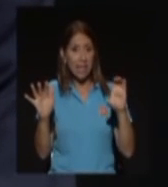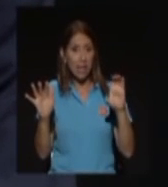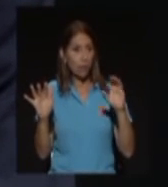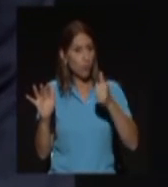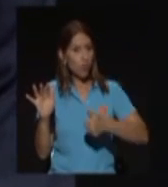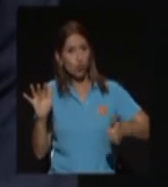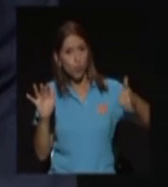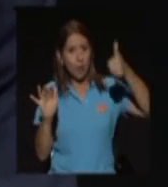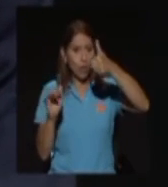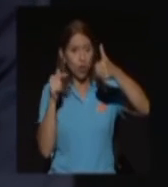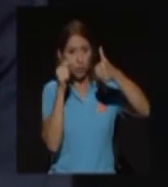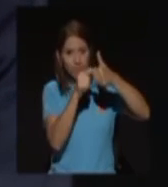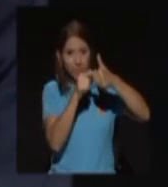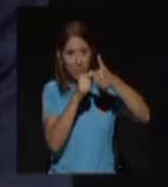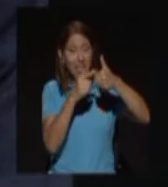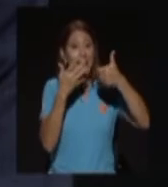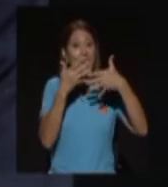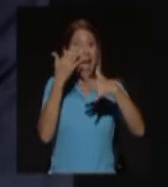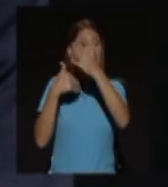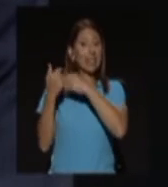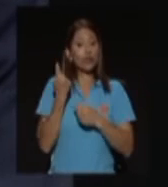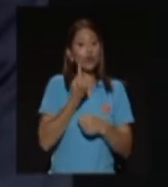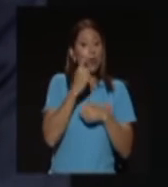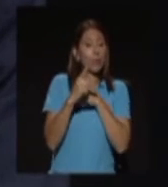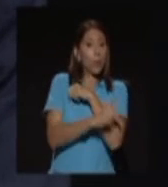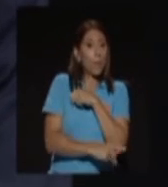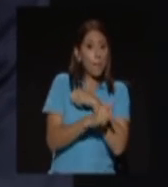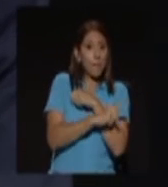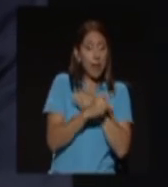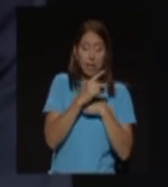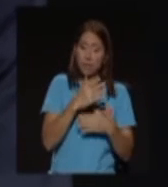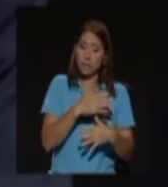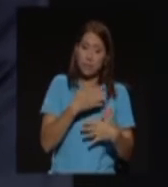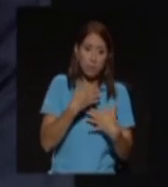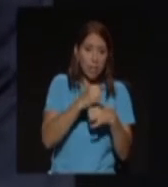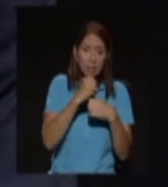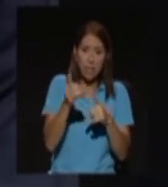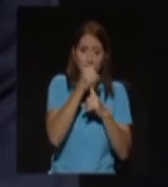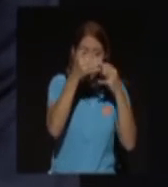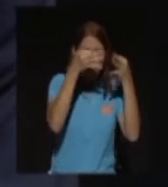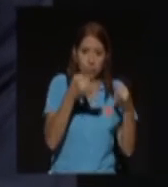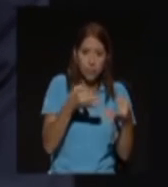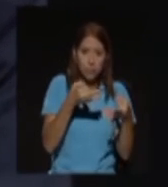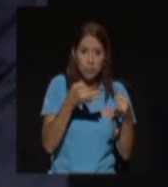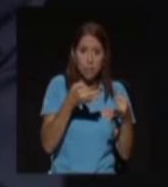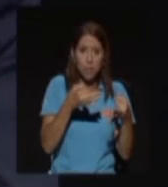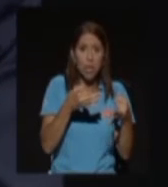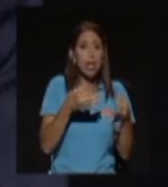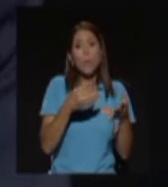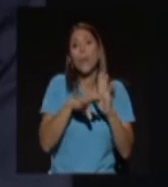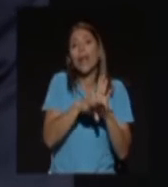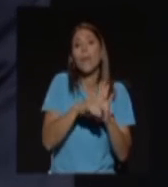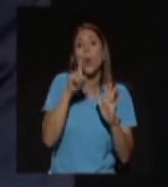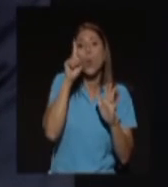una relación de concesión unilateral sujeto a cualquier condicionalidad, que un senador tenía un amigo a quien